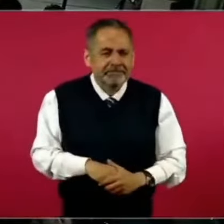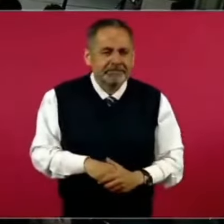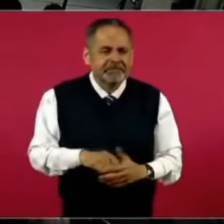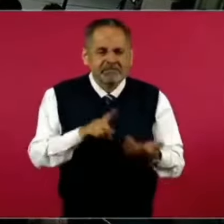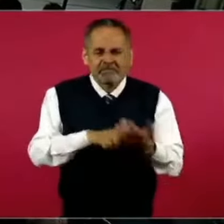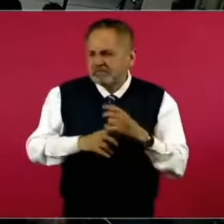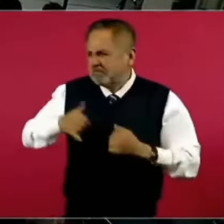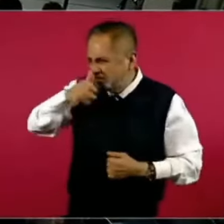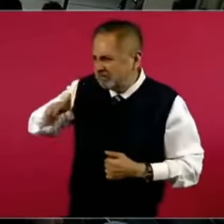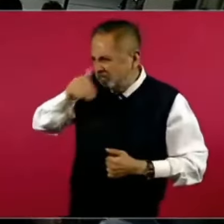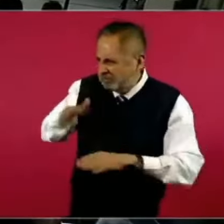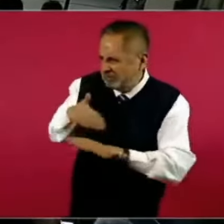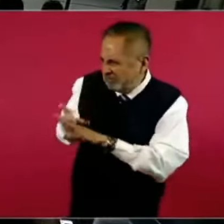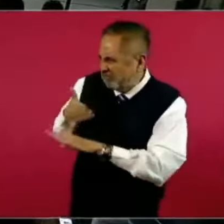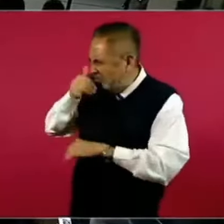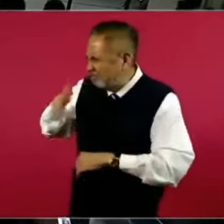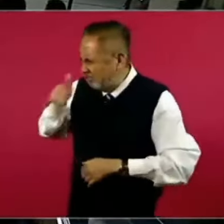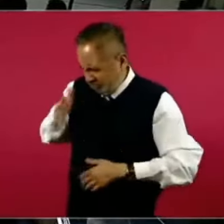provocando